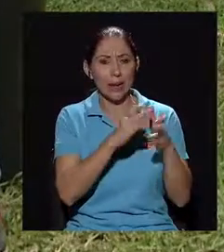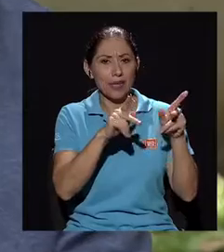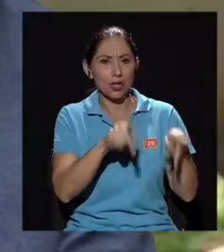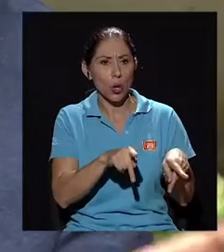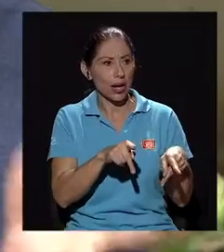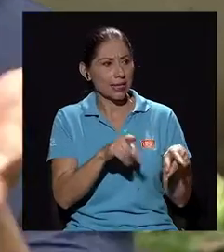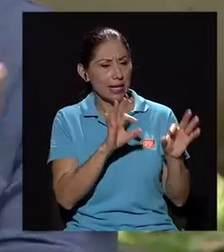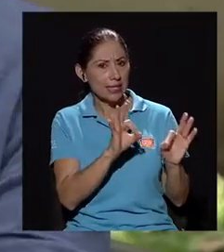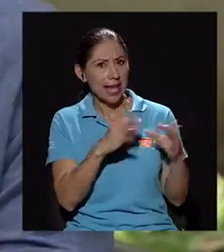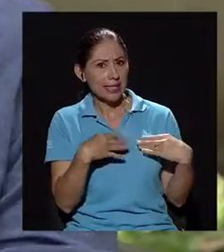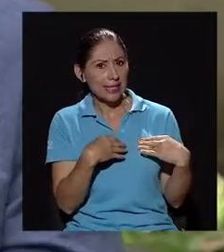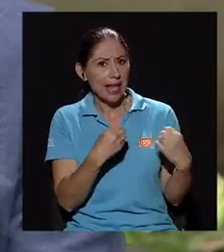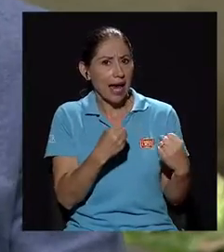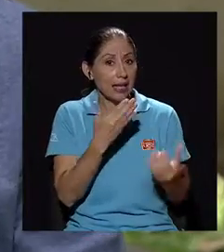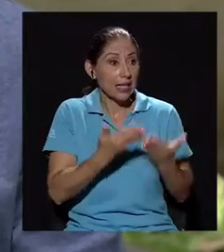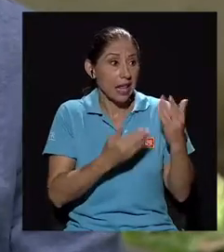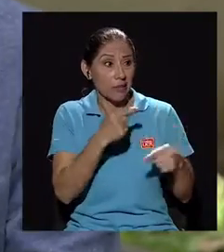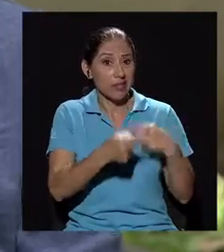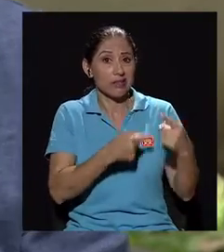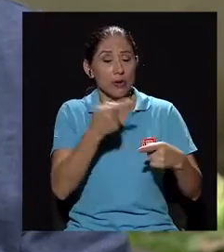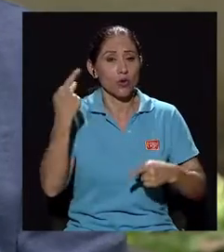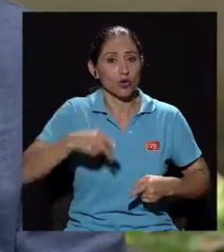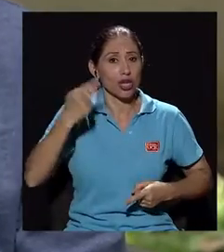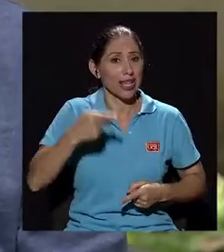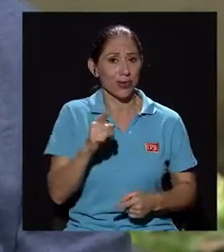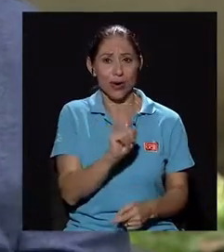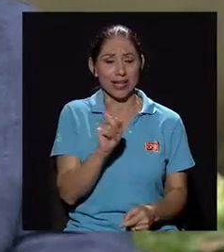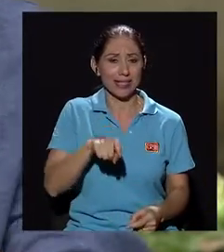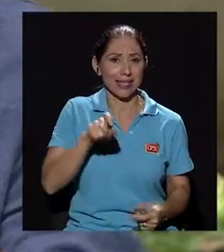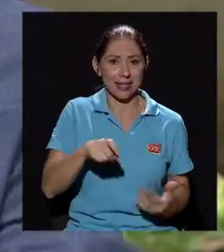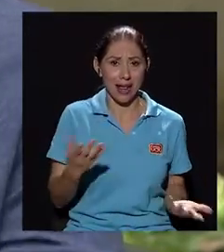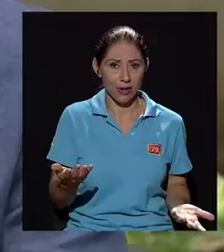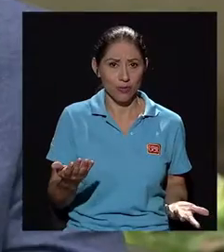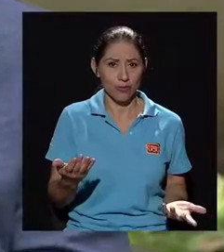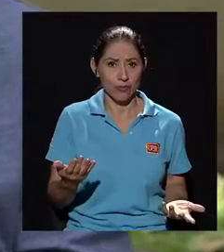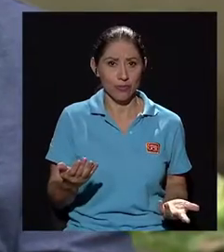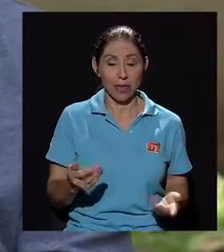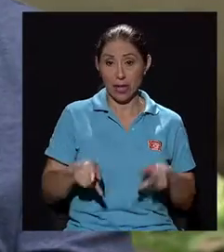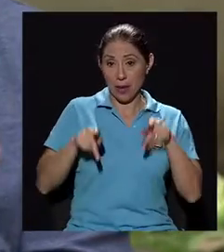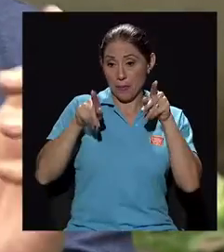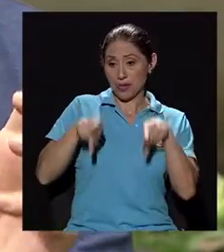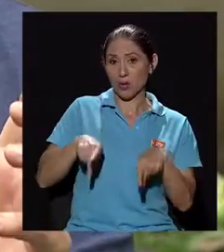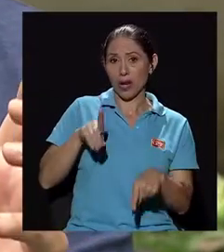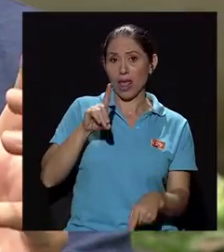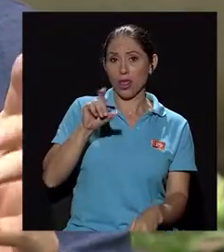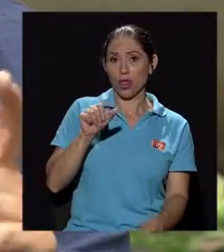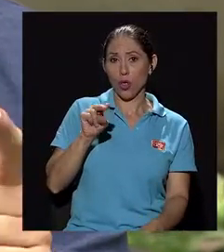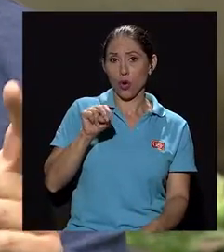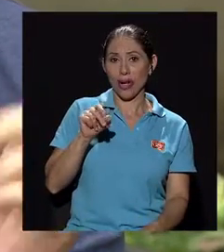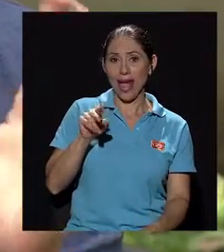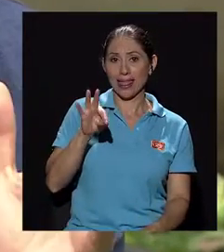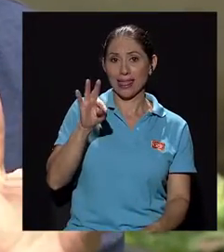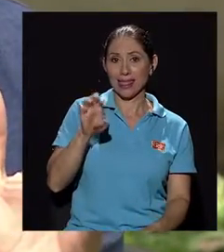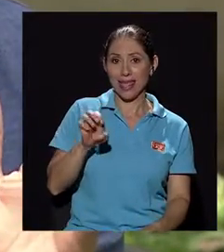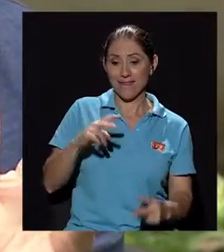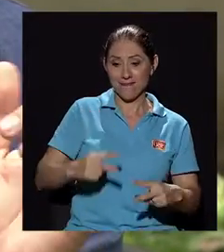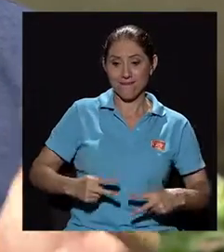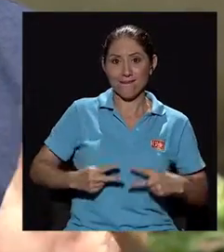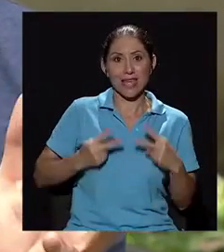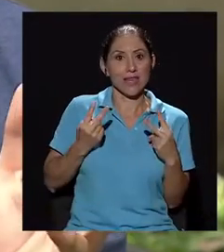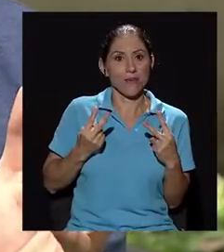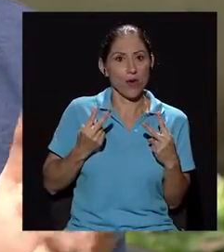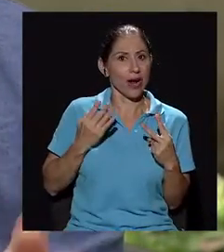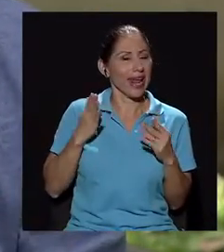posiblemente, o sea, puedan ser expuestas a un riesgo innecesario. Uh-huh. De un donante generalmente vivo solo se obtiene